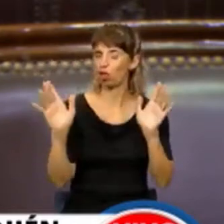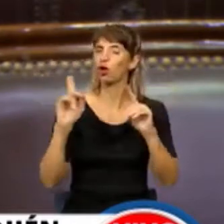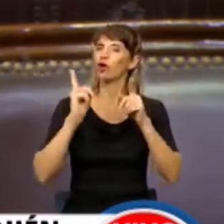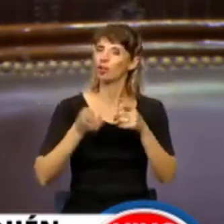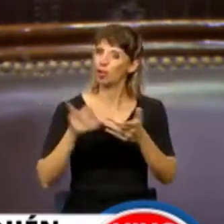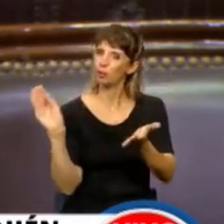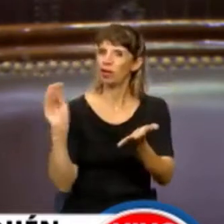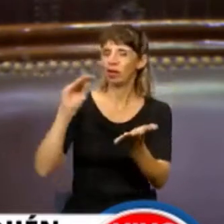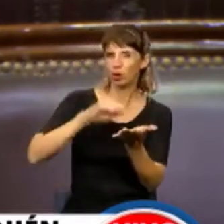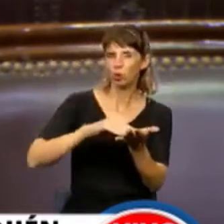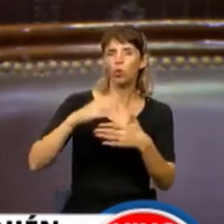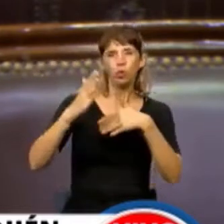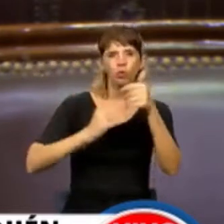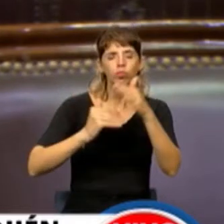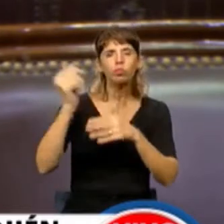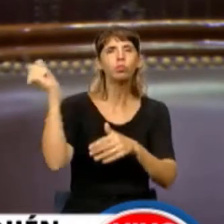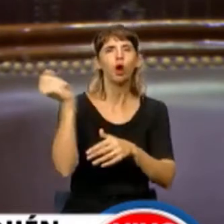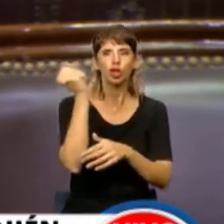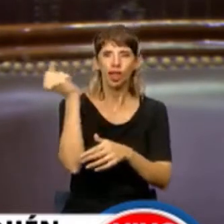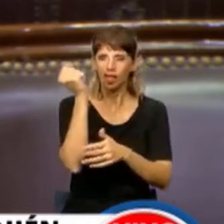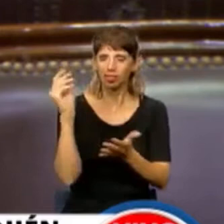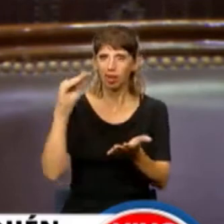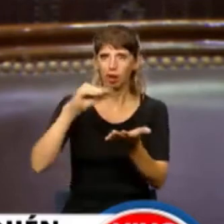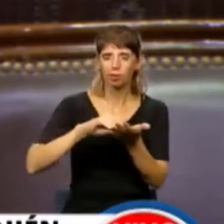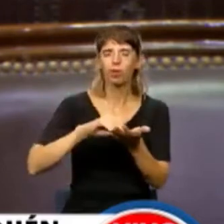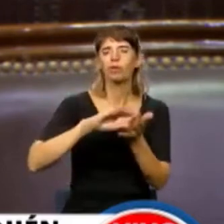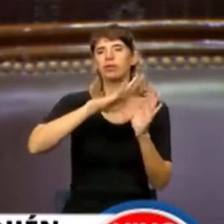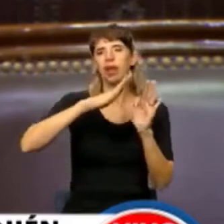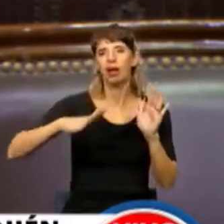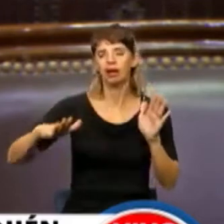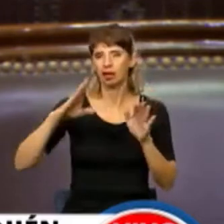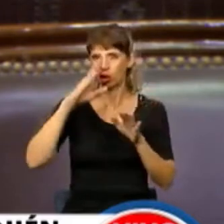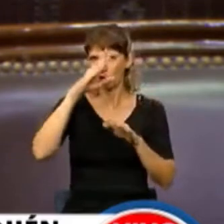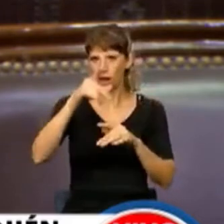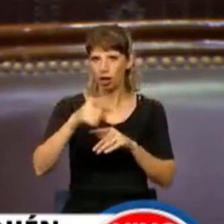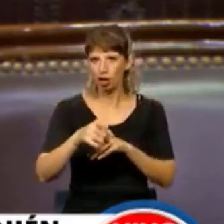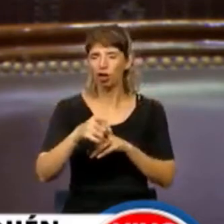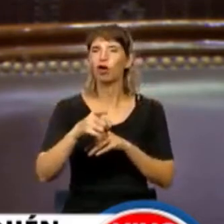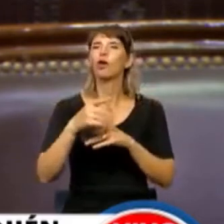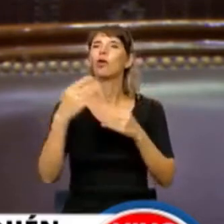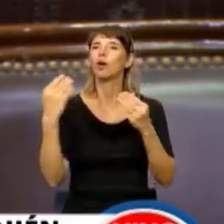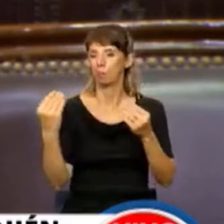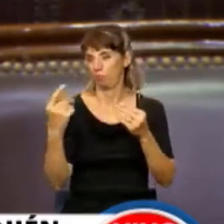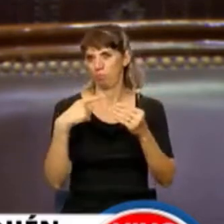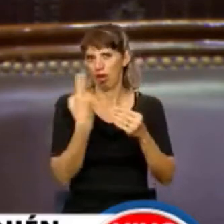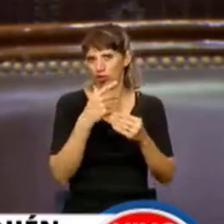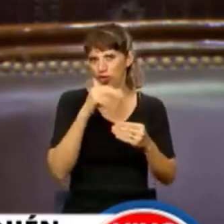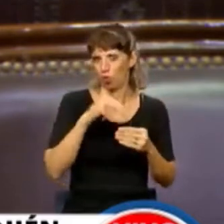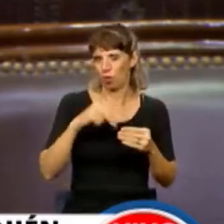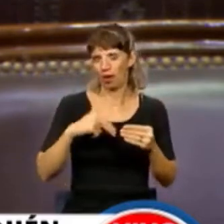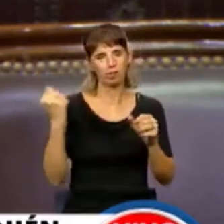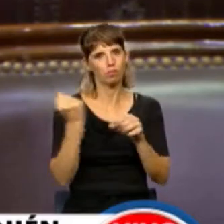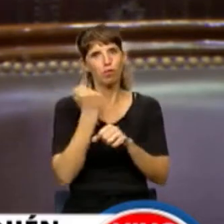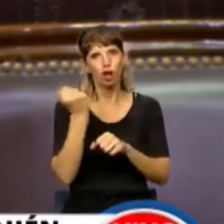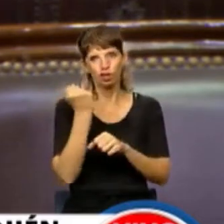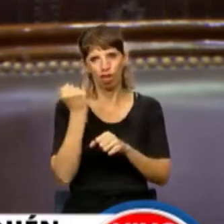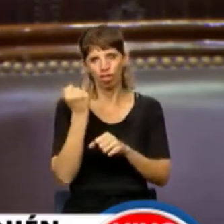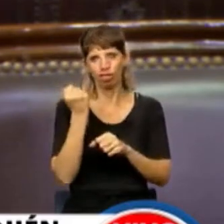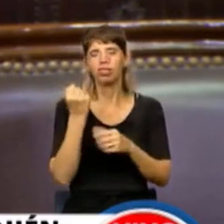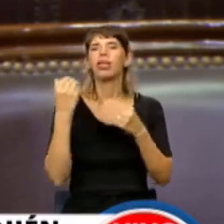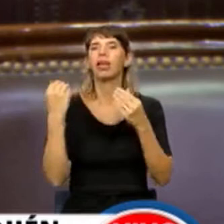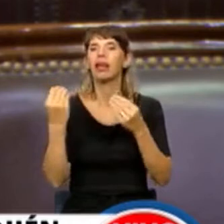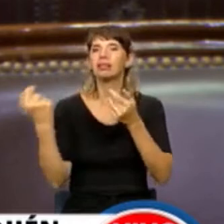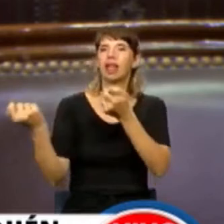muy importante que lo ha incorporado la provincia de Río Negro, que para nosotros es fundamental porque es el engranaje para poder llegar con